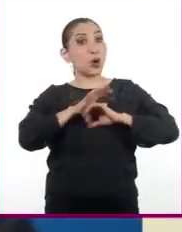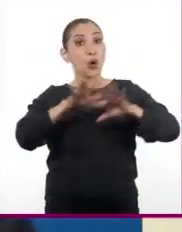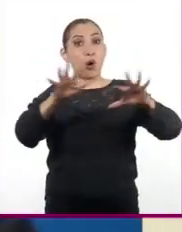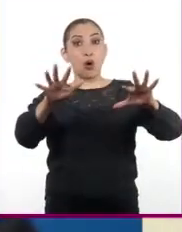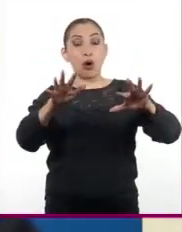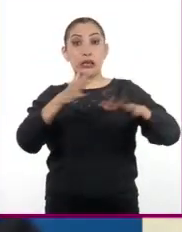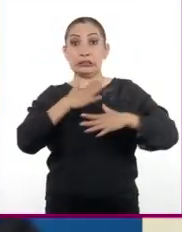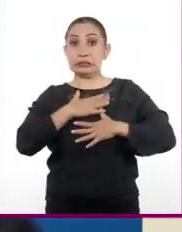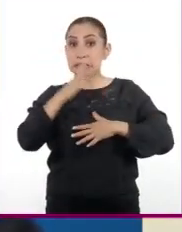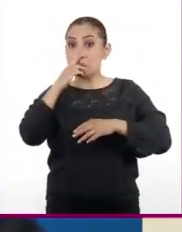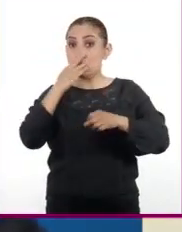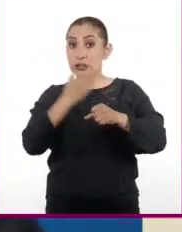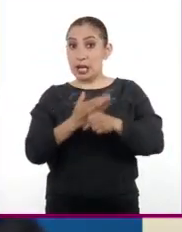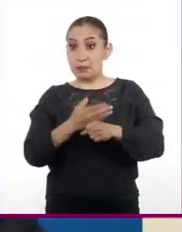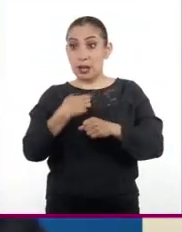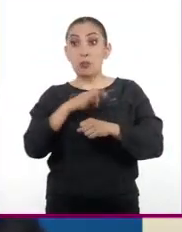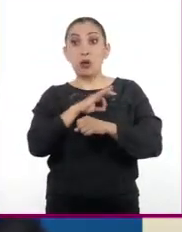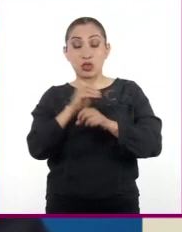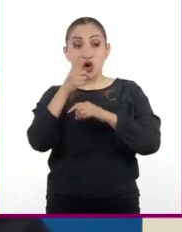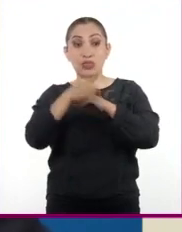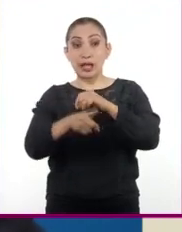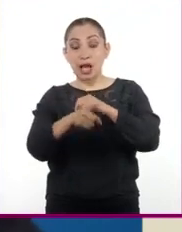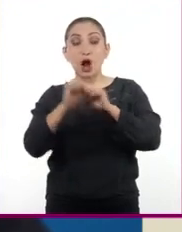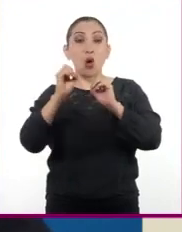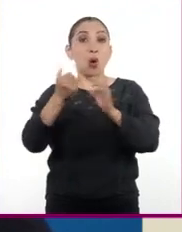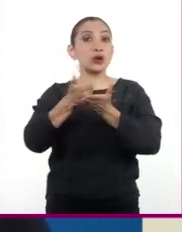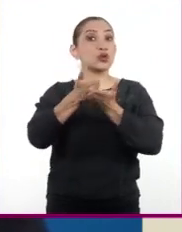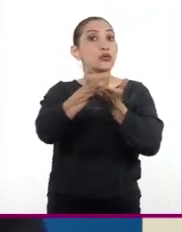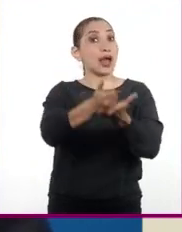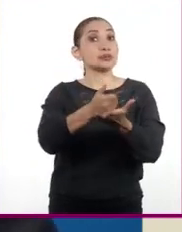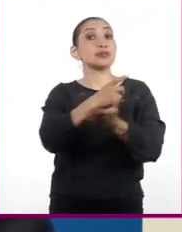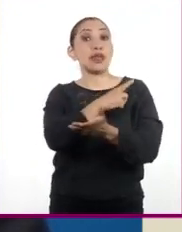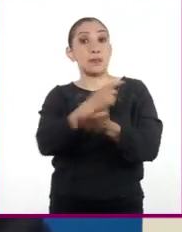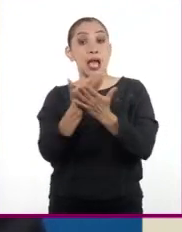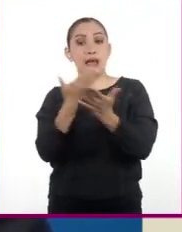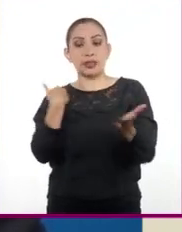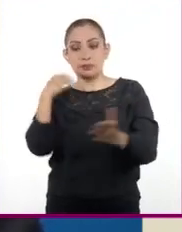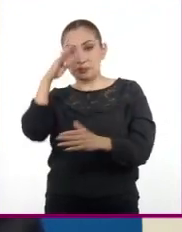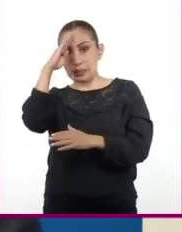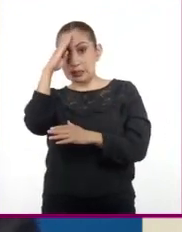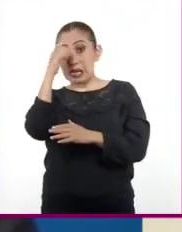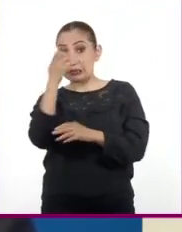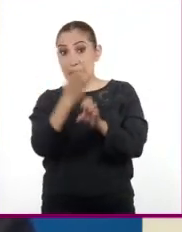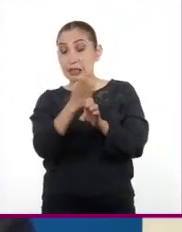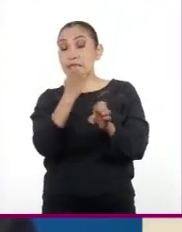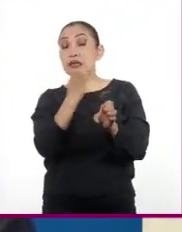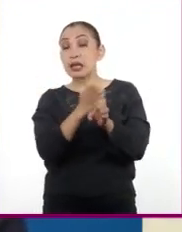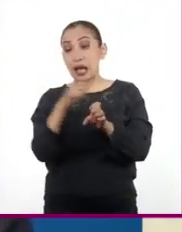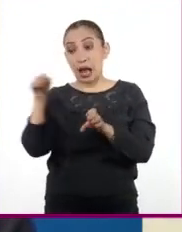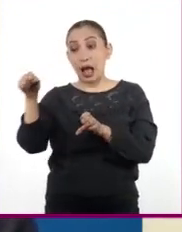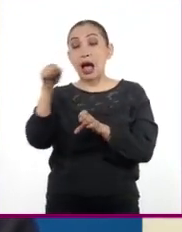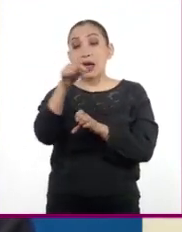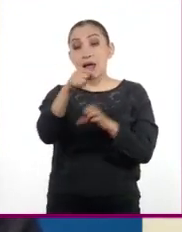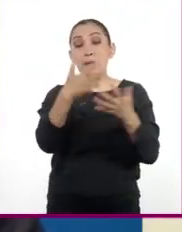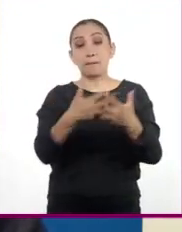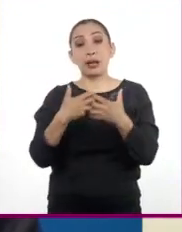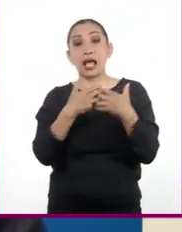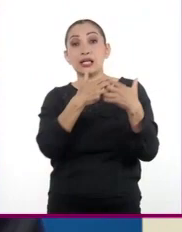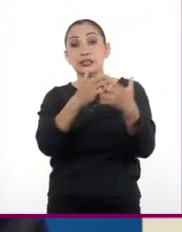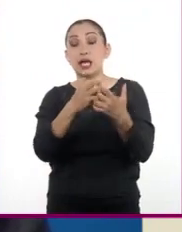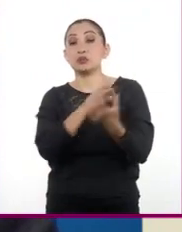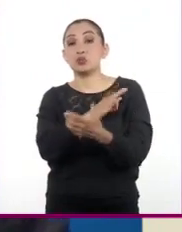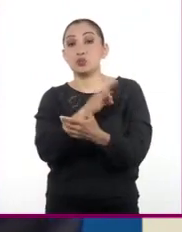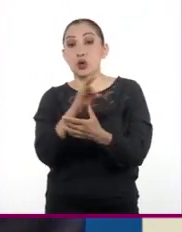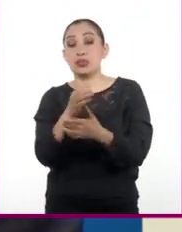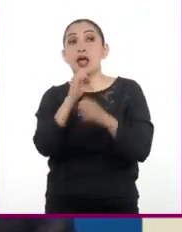que tiene efectos, y esos efectos los tienen que calcular siempre. Es parte de la ética profesional que se espera de quien tiene los medios